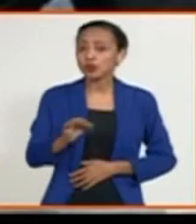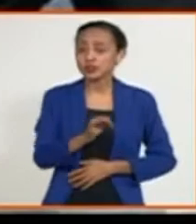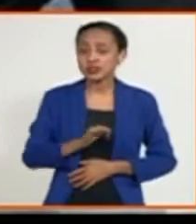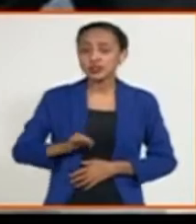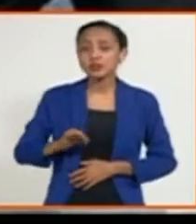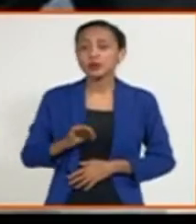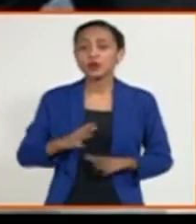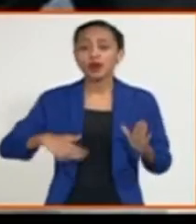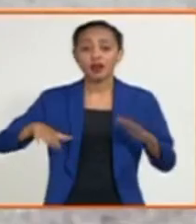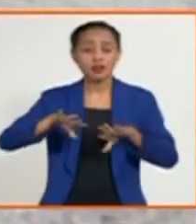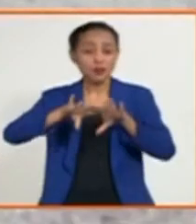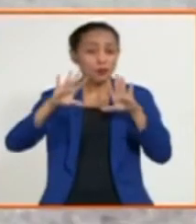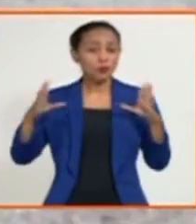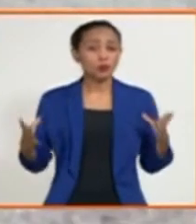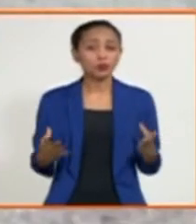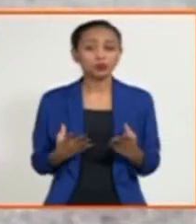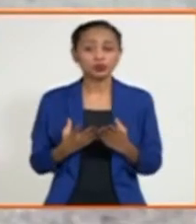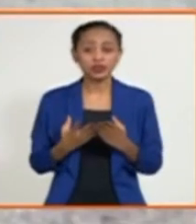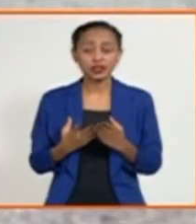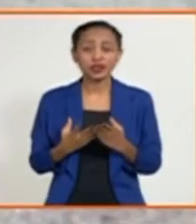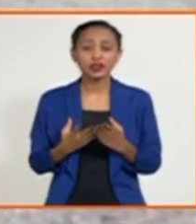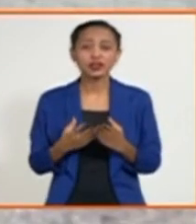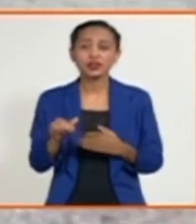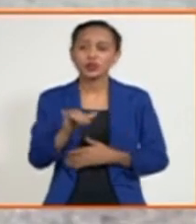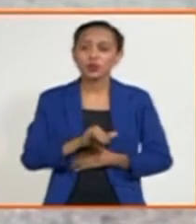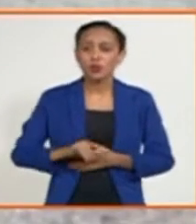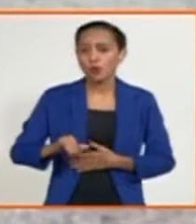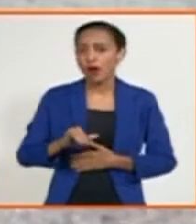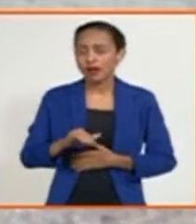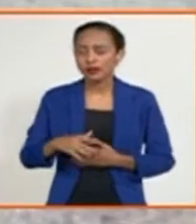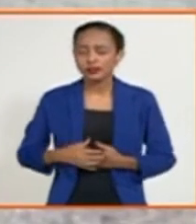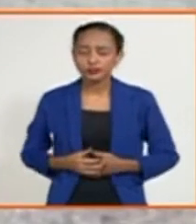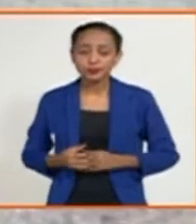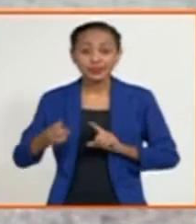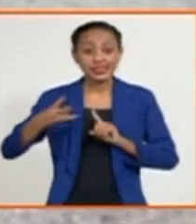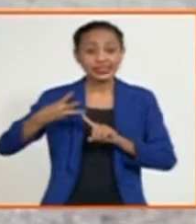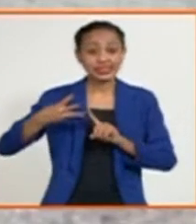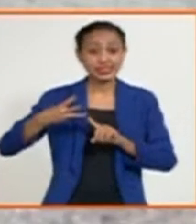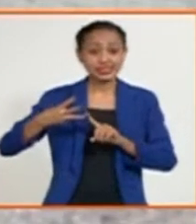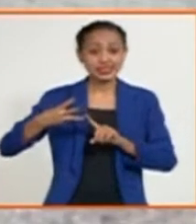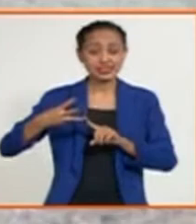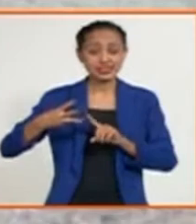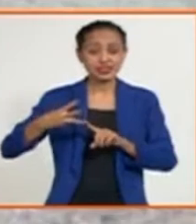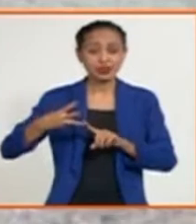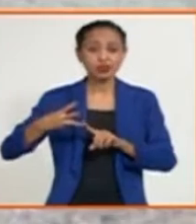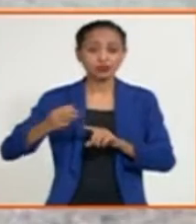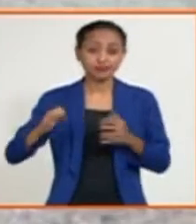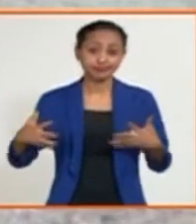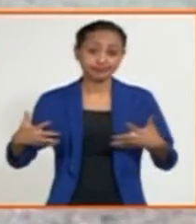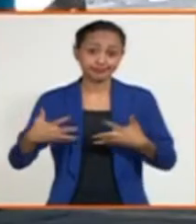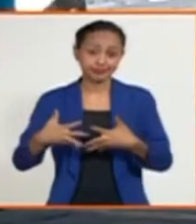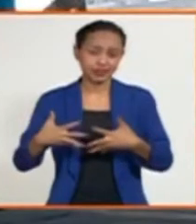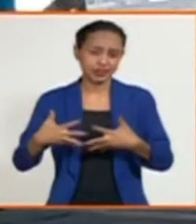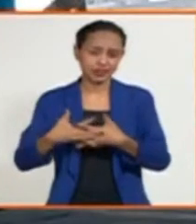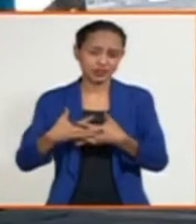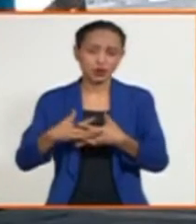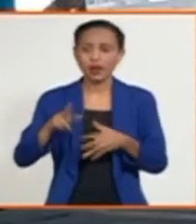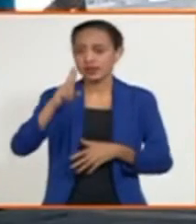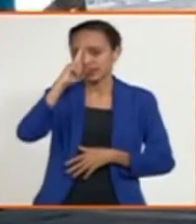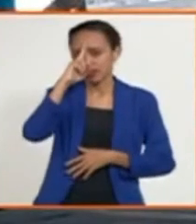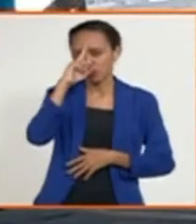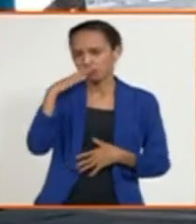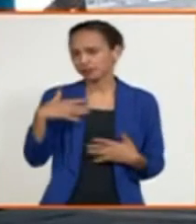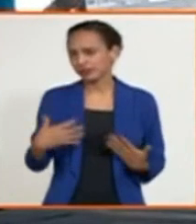municipio Plaza, en la red mundial de ciudades amigables. El tercero, que está más relacionado con la salud, que es dar una